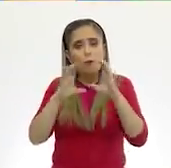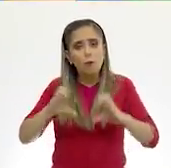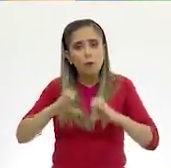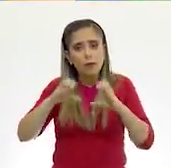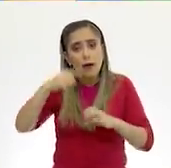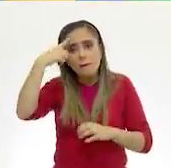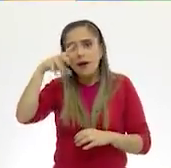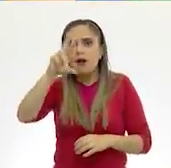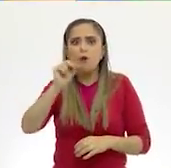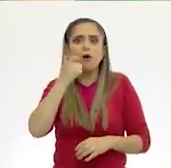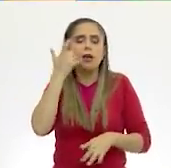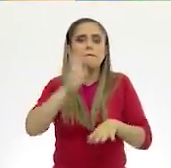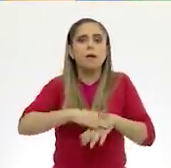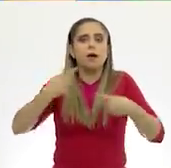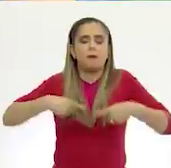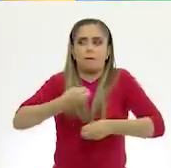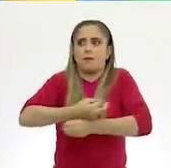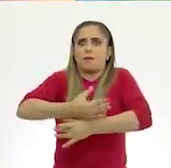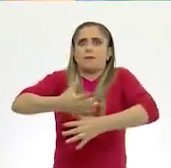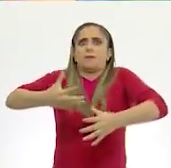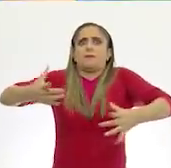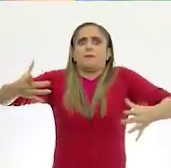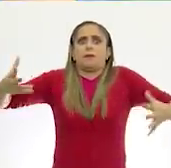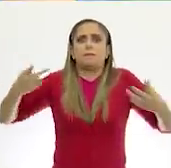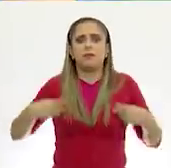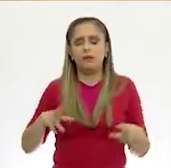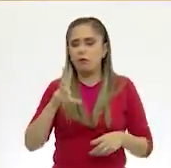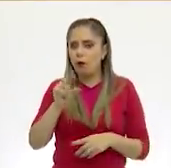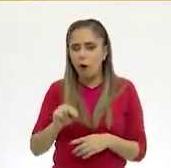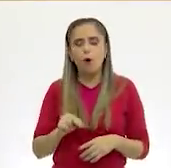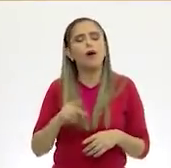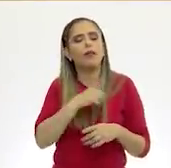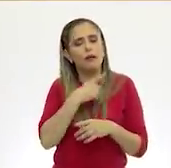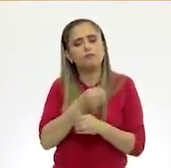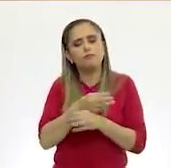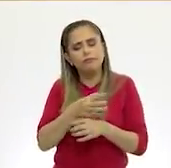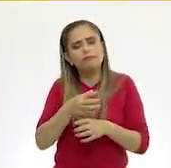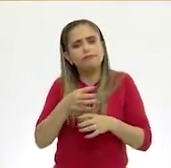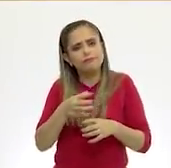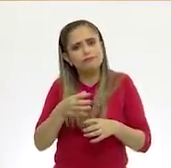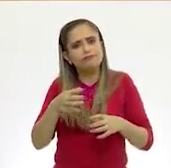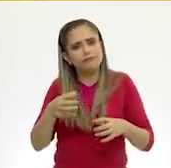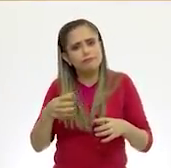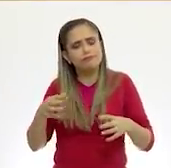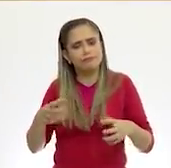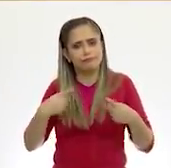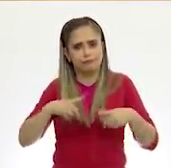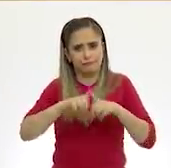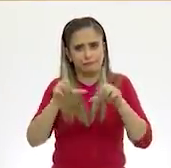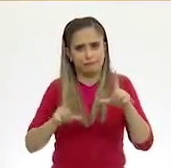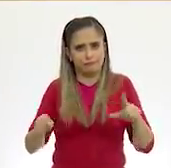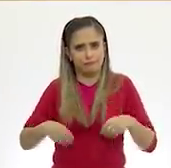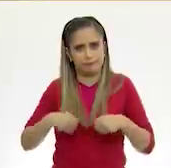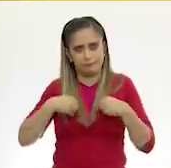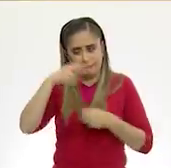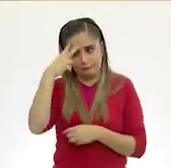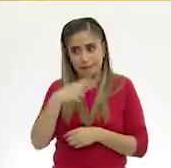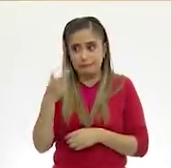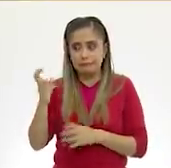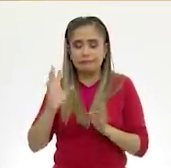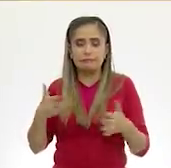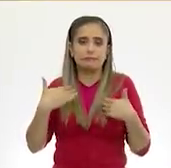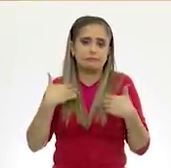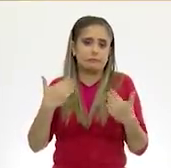enfrentar otros retos que derivan de la composición poblacional. Pues es muy interesante conocer las causas del crecimiento